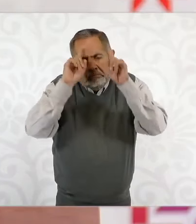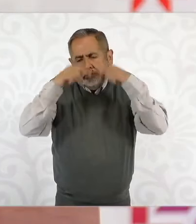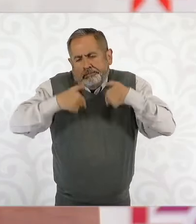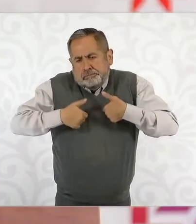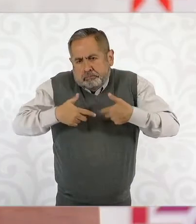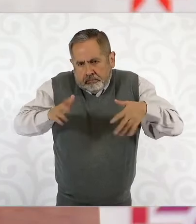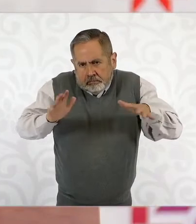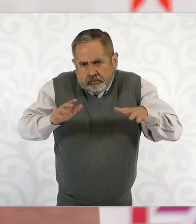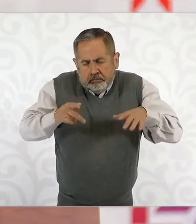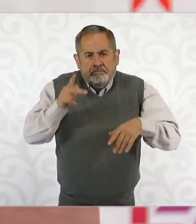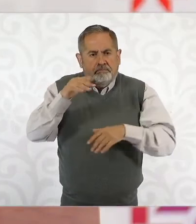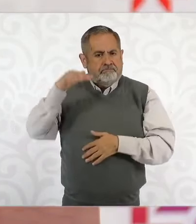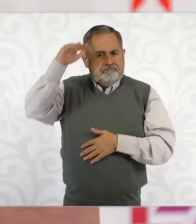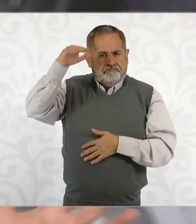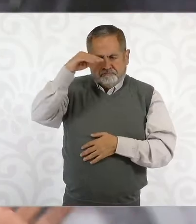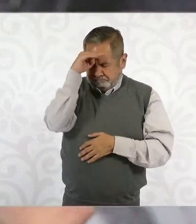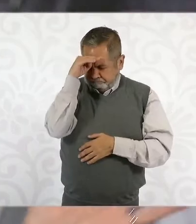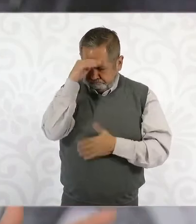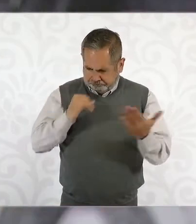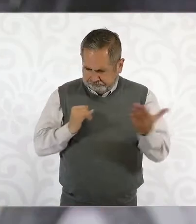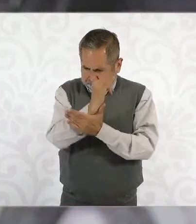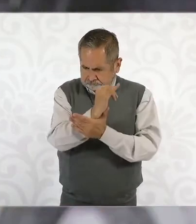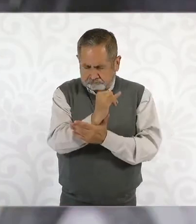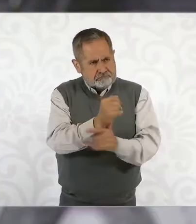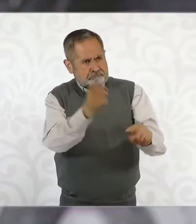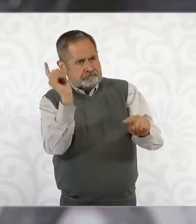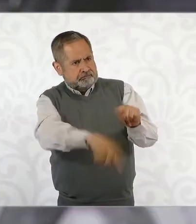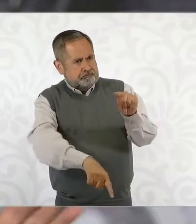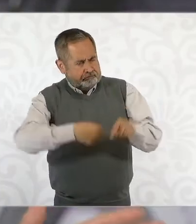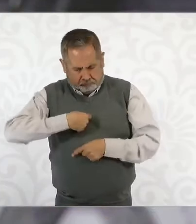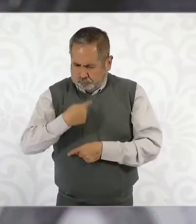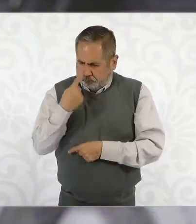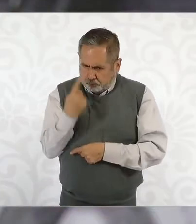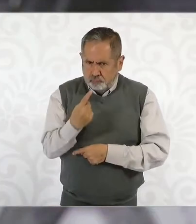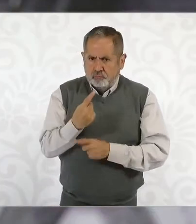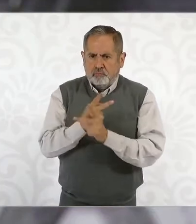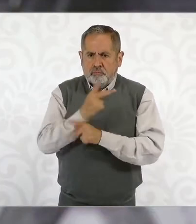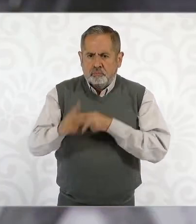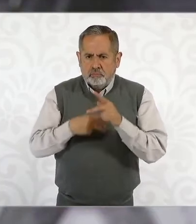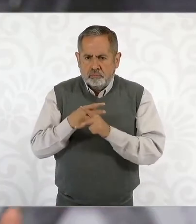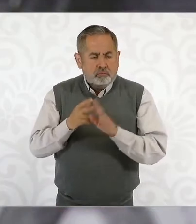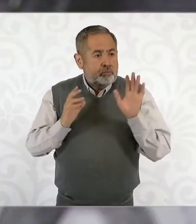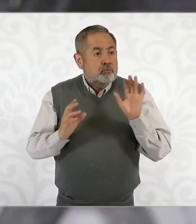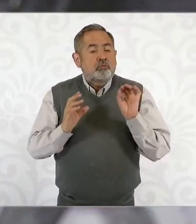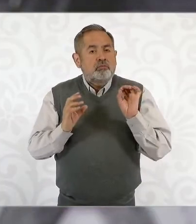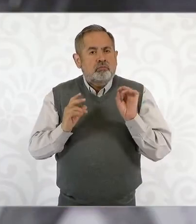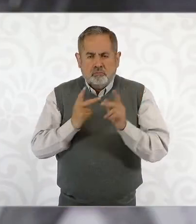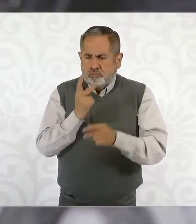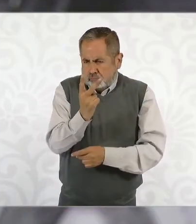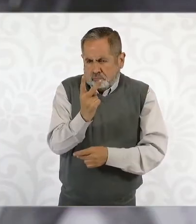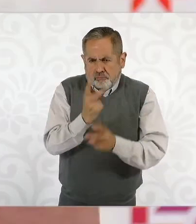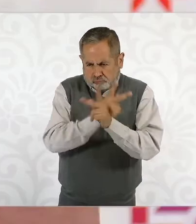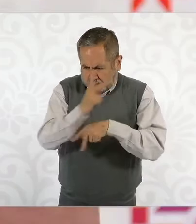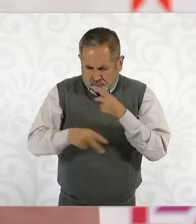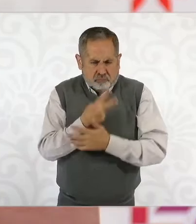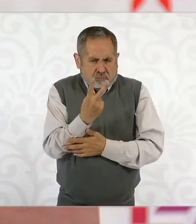es factible y se puede y está bien que haya doble nacionalidad, no hay problema. El asunto